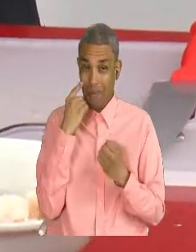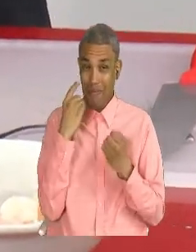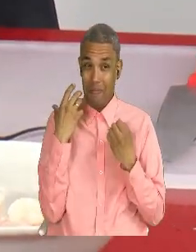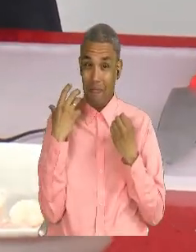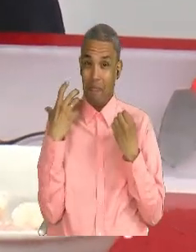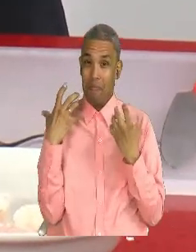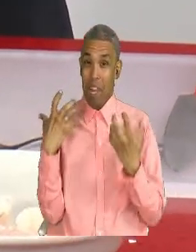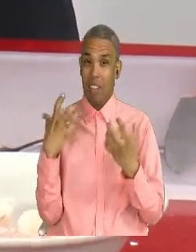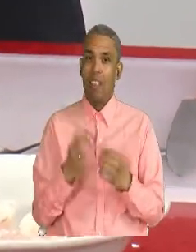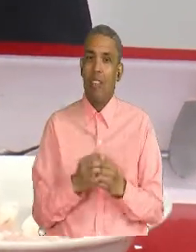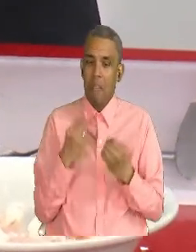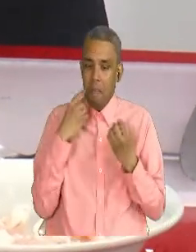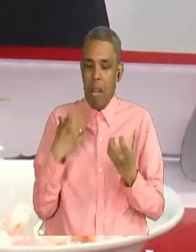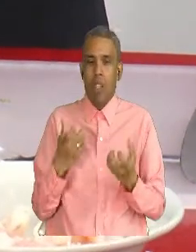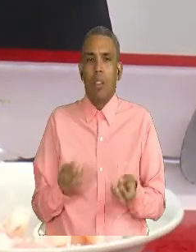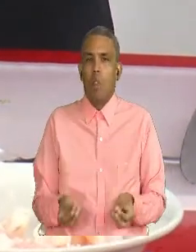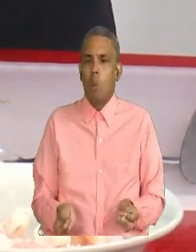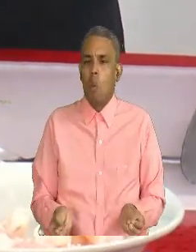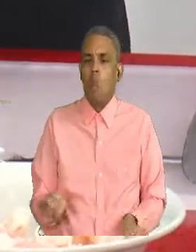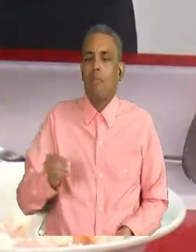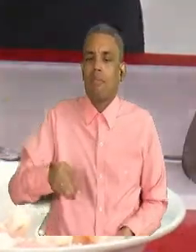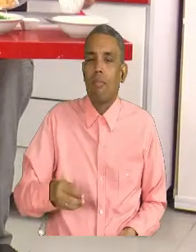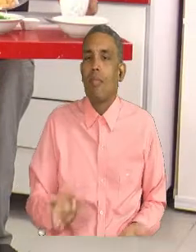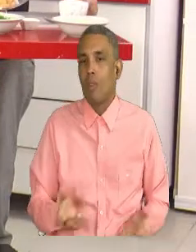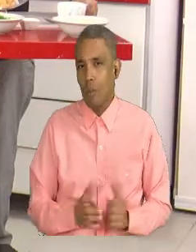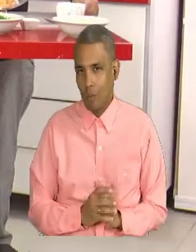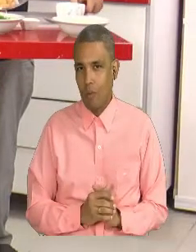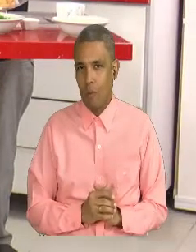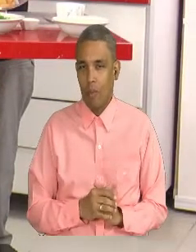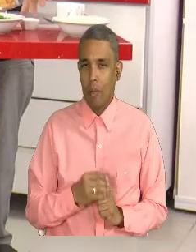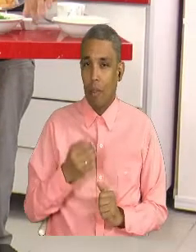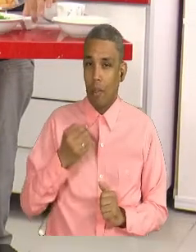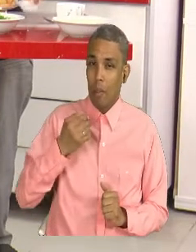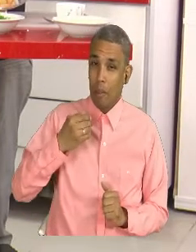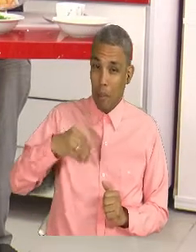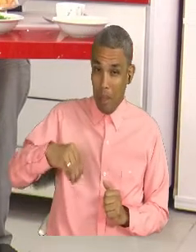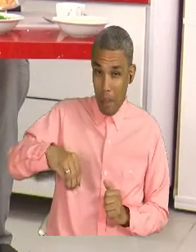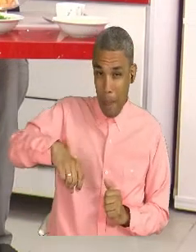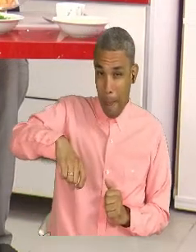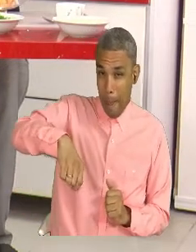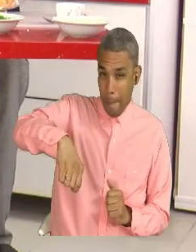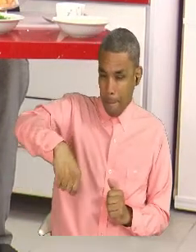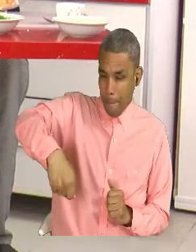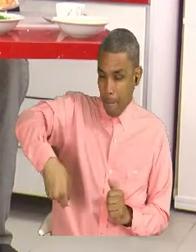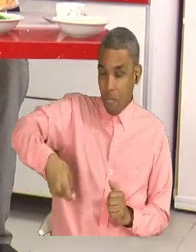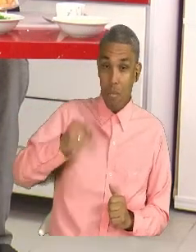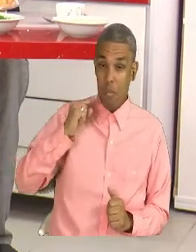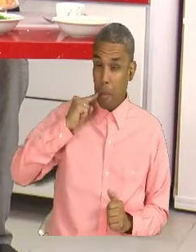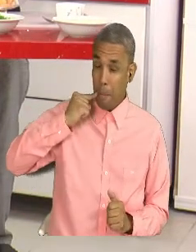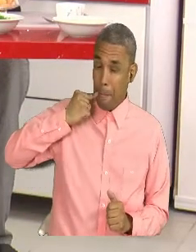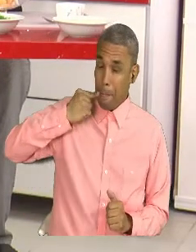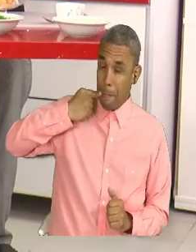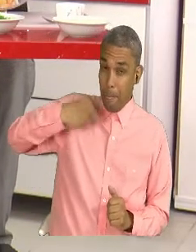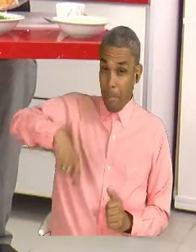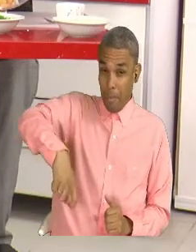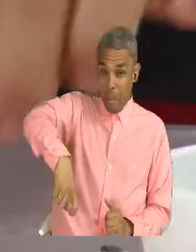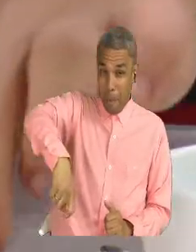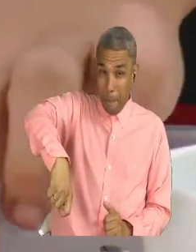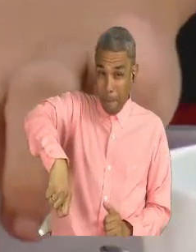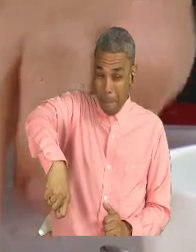con limón. Ok, no mucho. Con limón y sal, para que le dé un sabor también